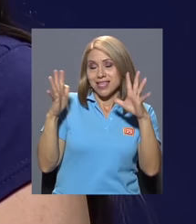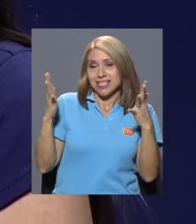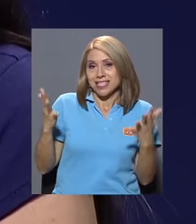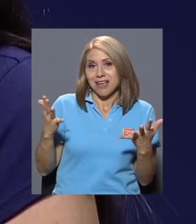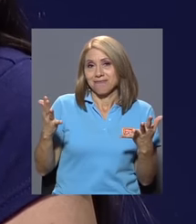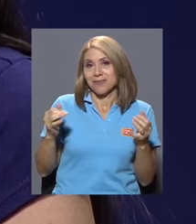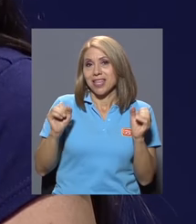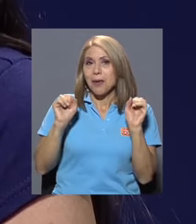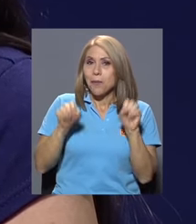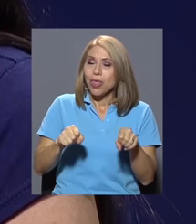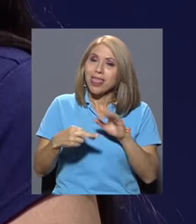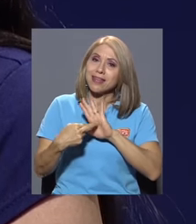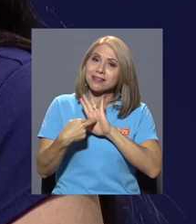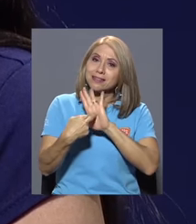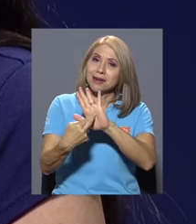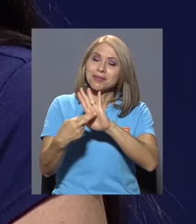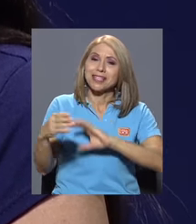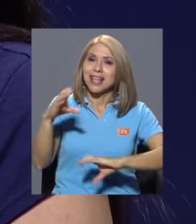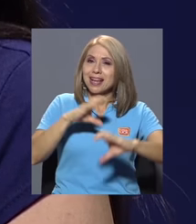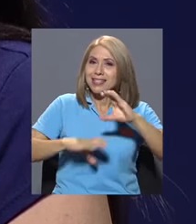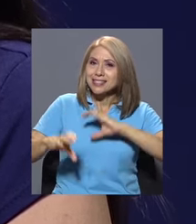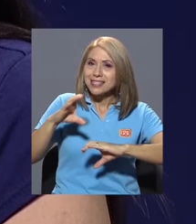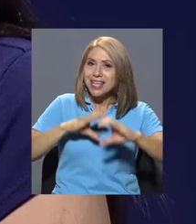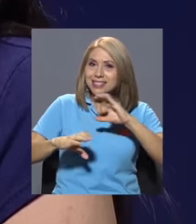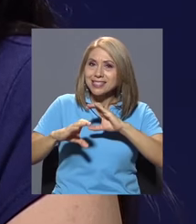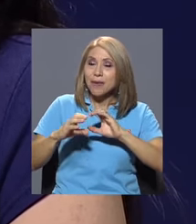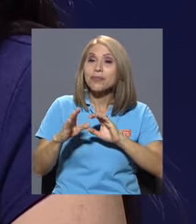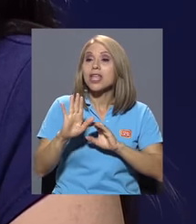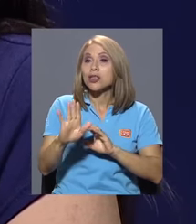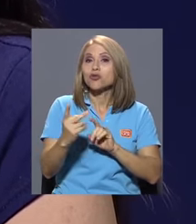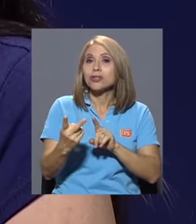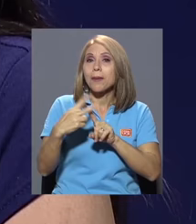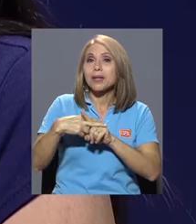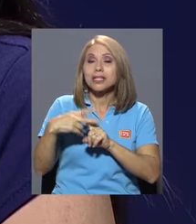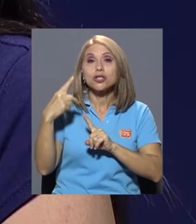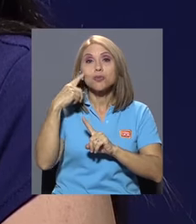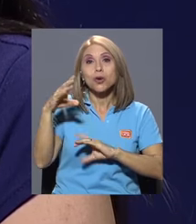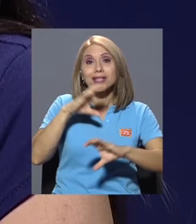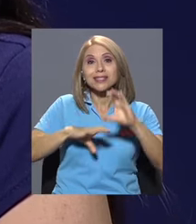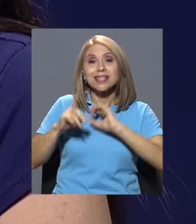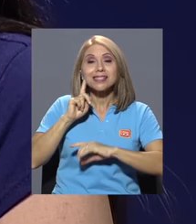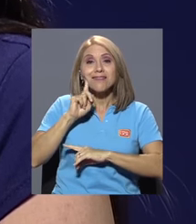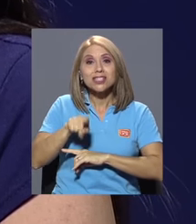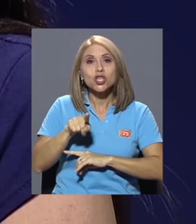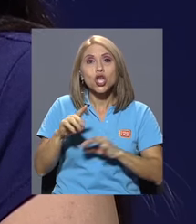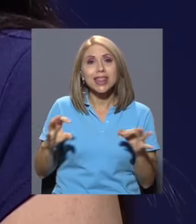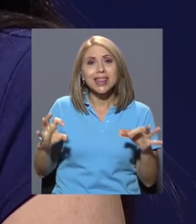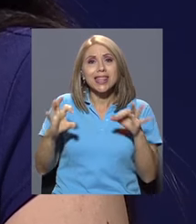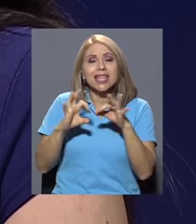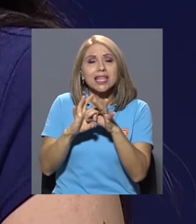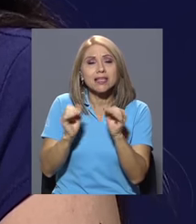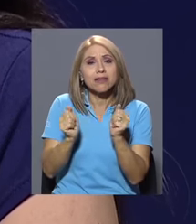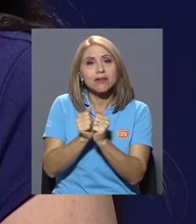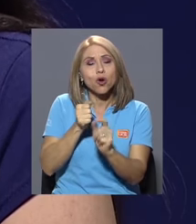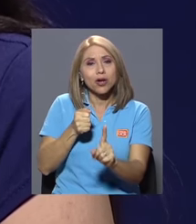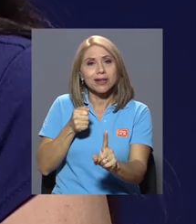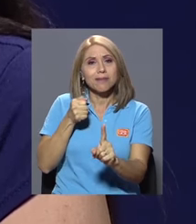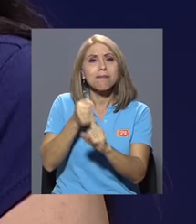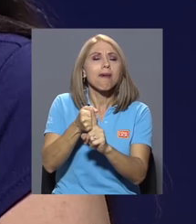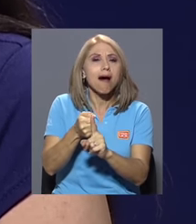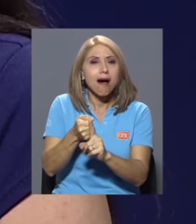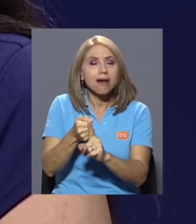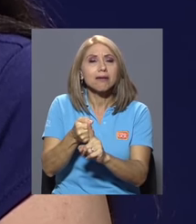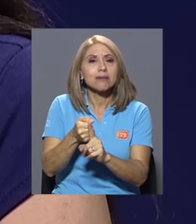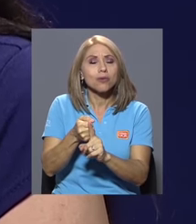que podía representar la ciencia y las aplicaciones, porque la ciencia ficción tiene mucho que ver con el impacto que